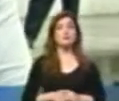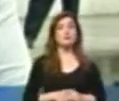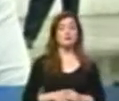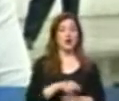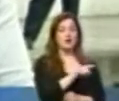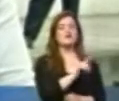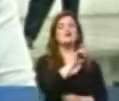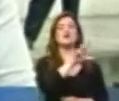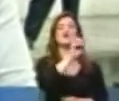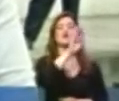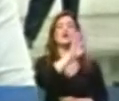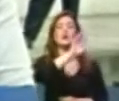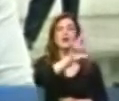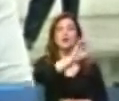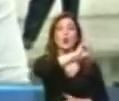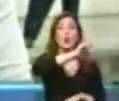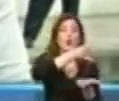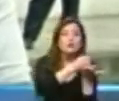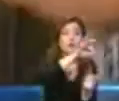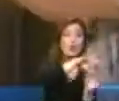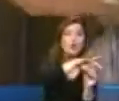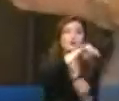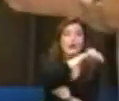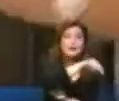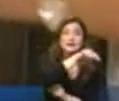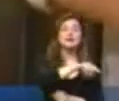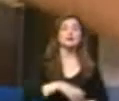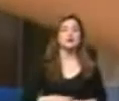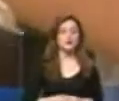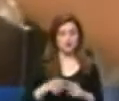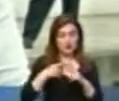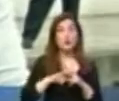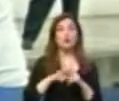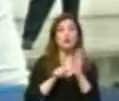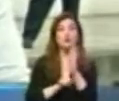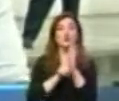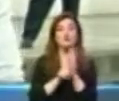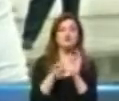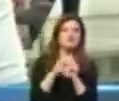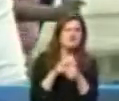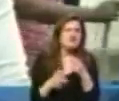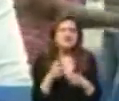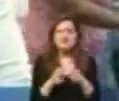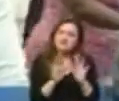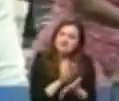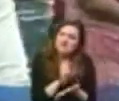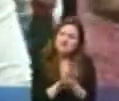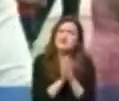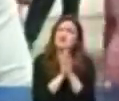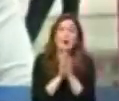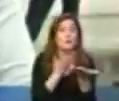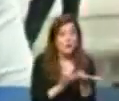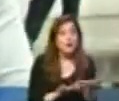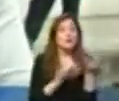103 juntas receptoras del voto que aquí se han instalado. Se espera que la jornada se desarrolle sin mayores inconvenientes como en el resto